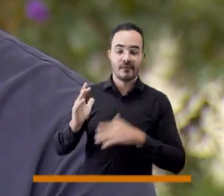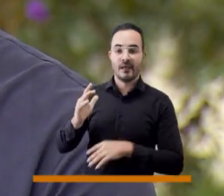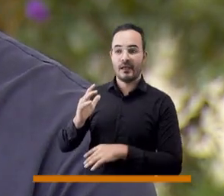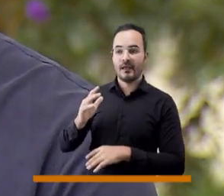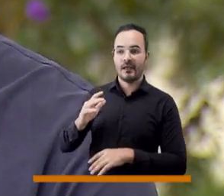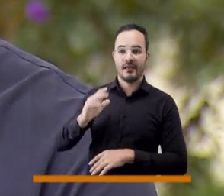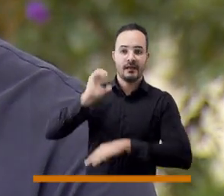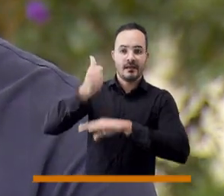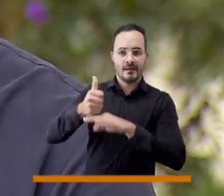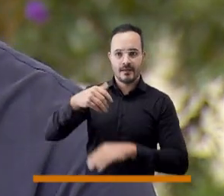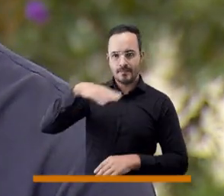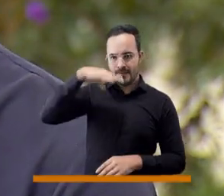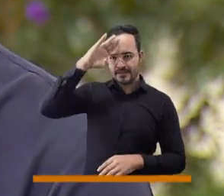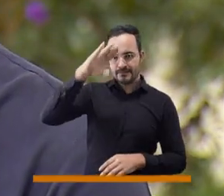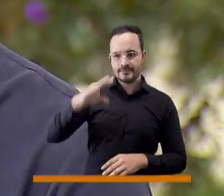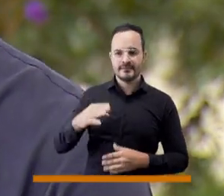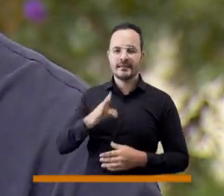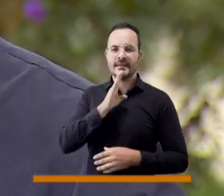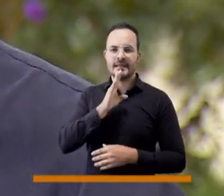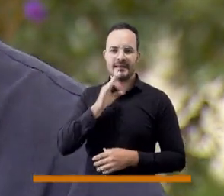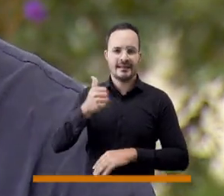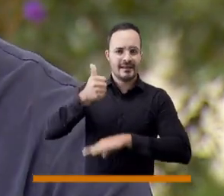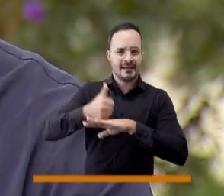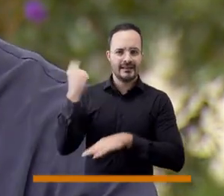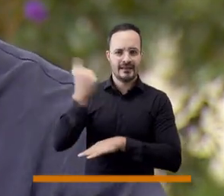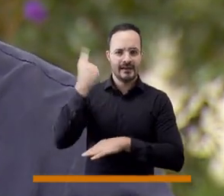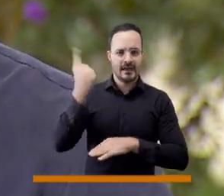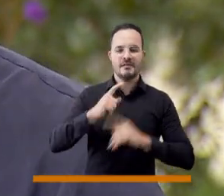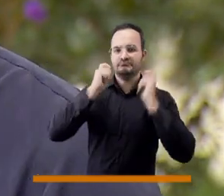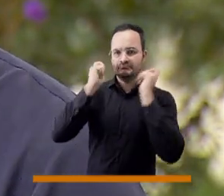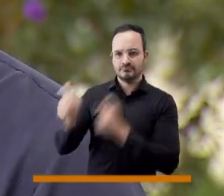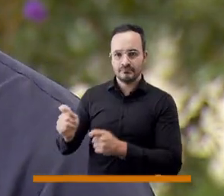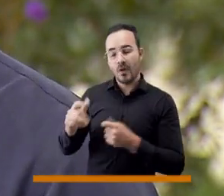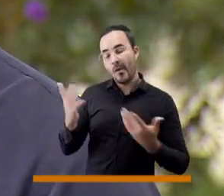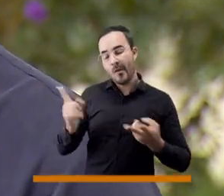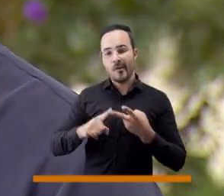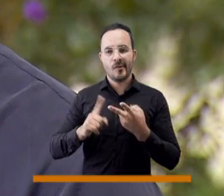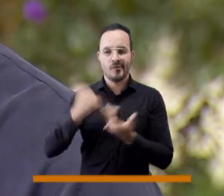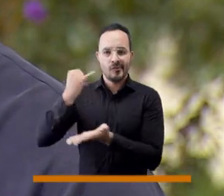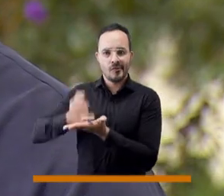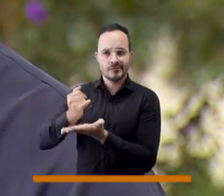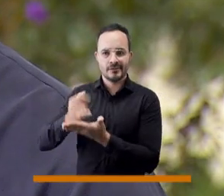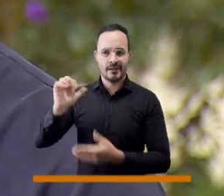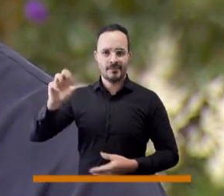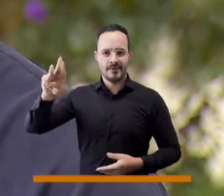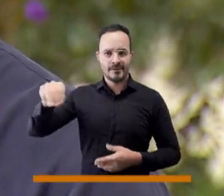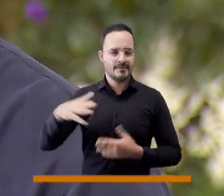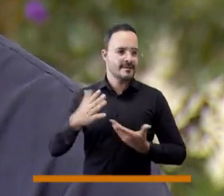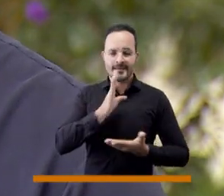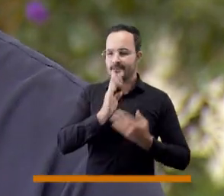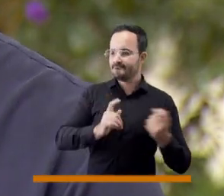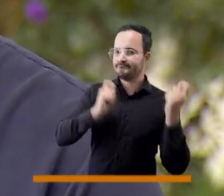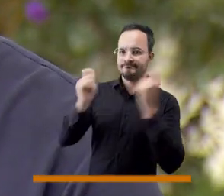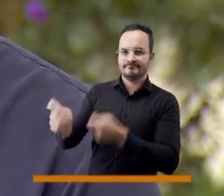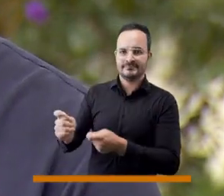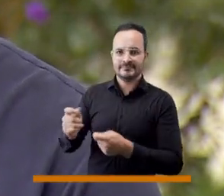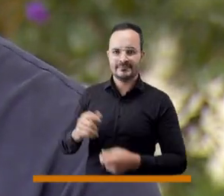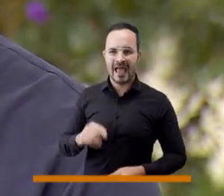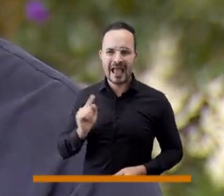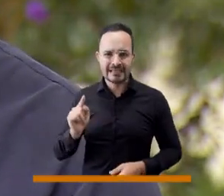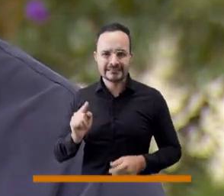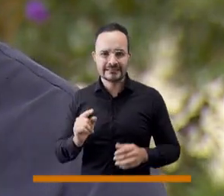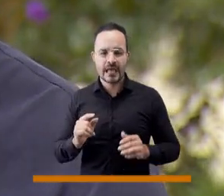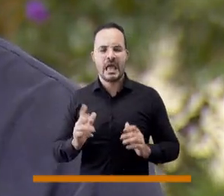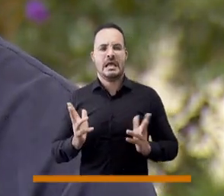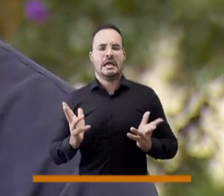con la designación del gerente general de Medellín, con toda la problemática que generó la designación de la junta directiva, ahí se empezó